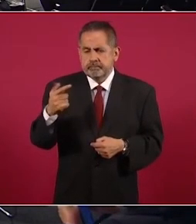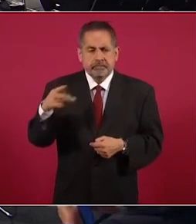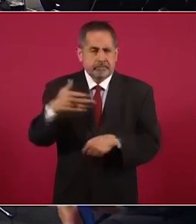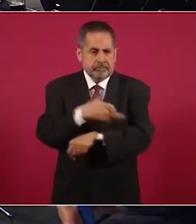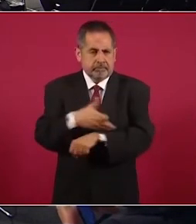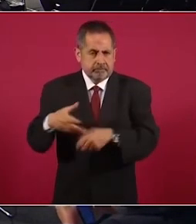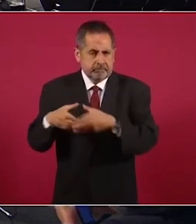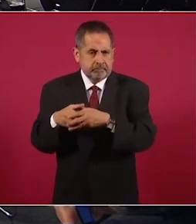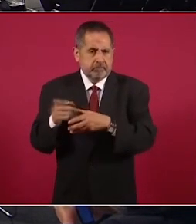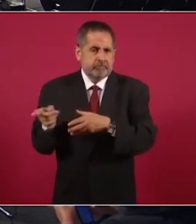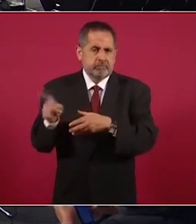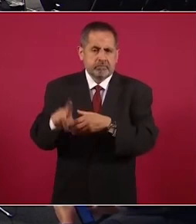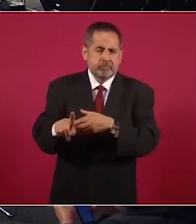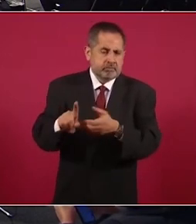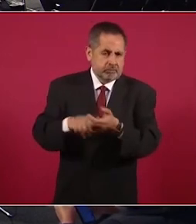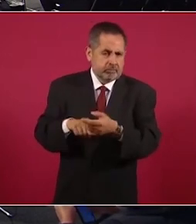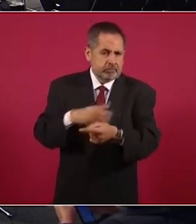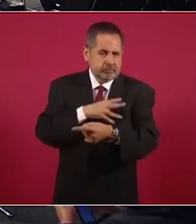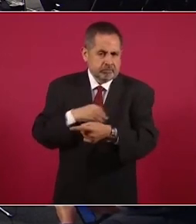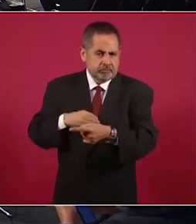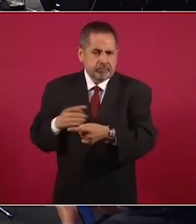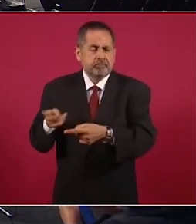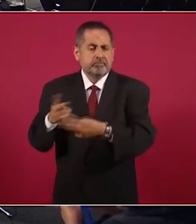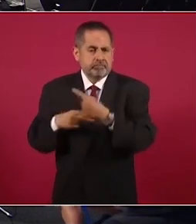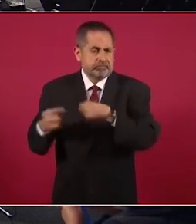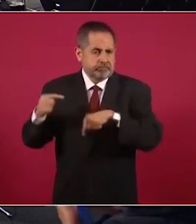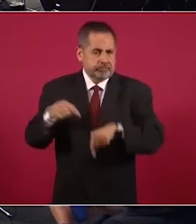es Martin Luther King